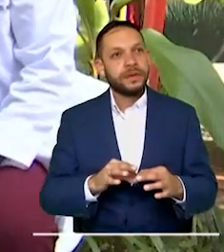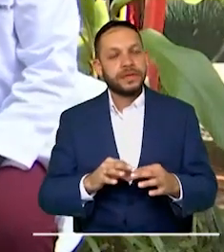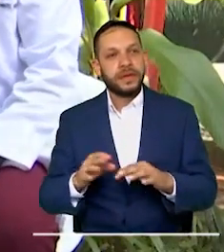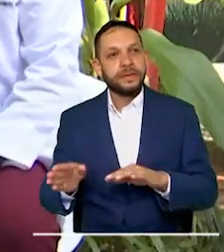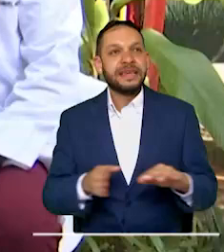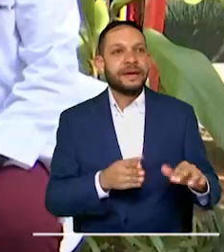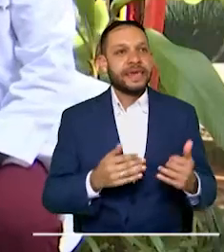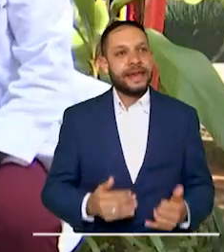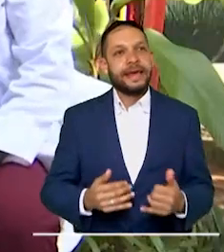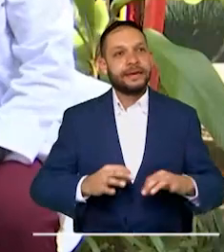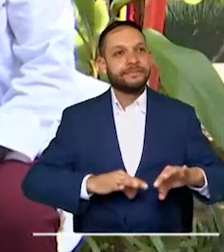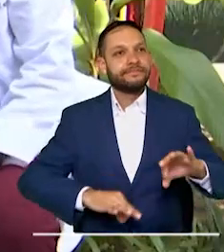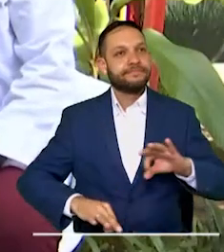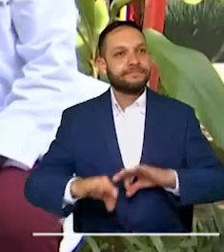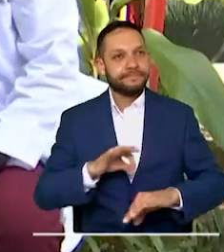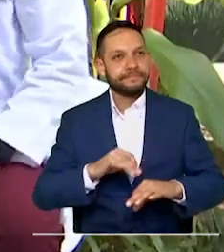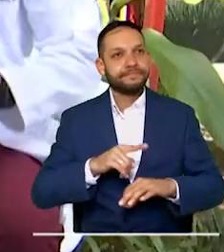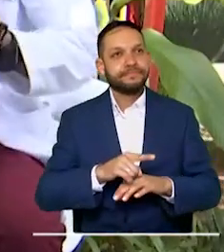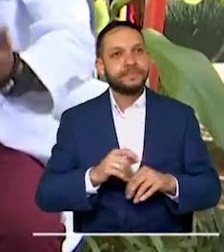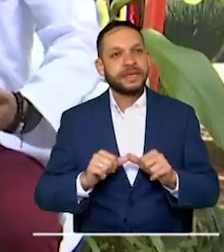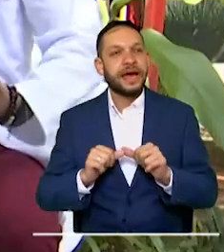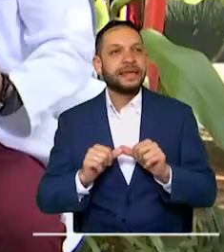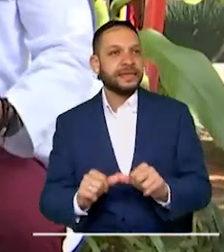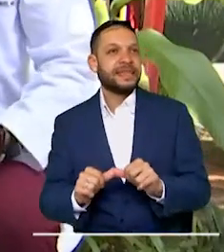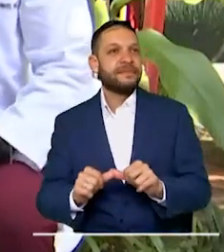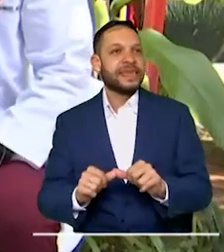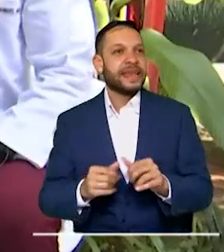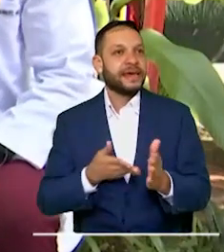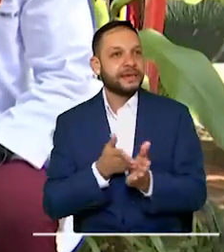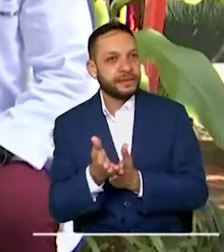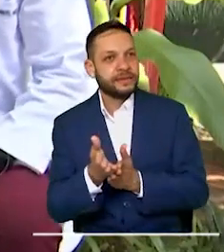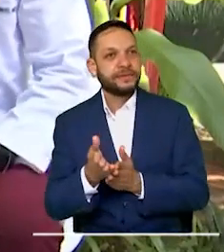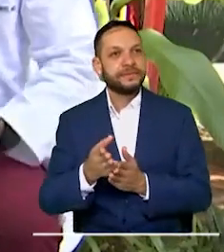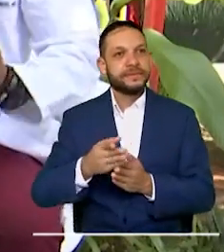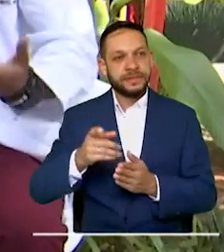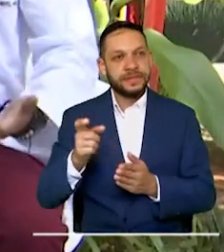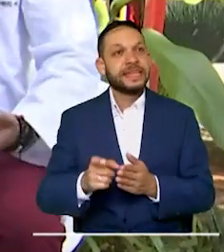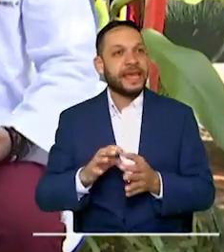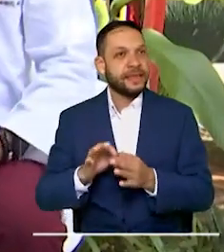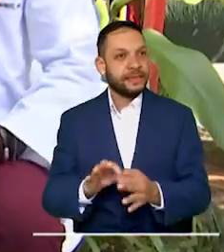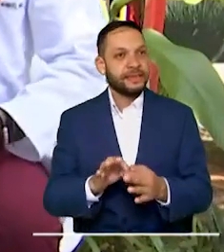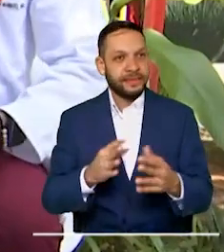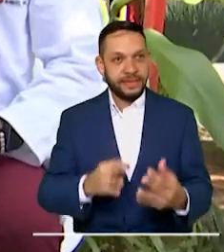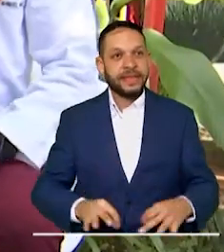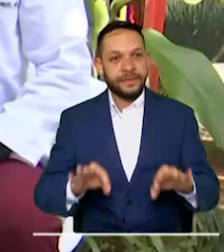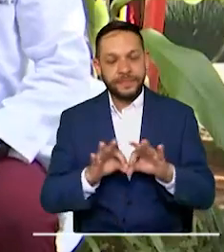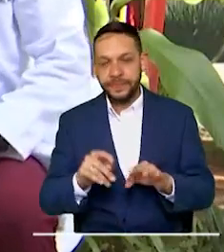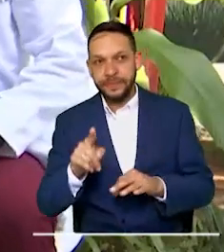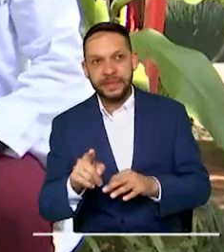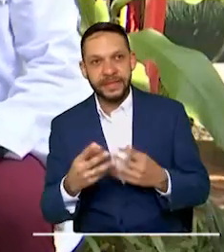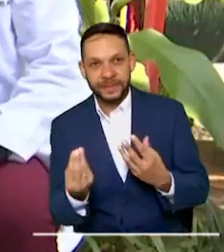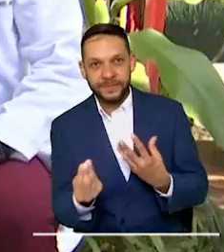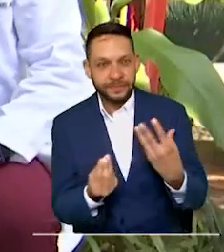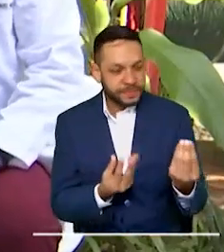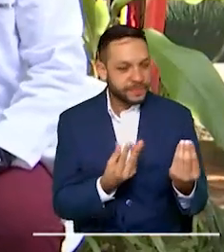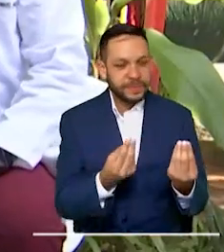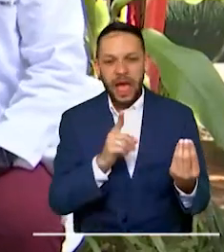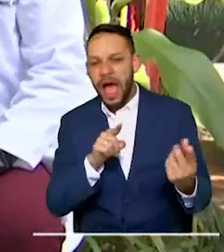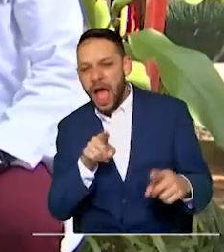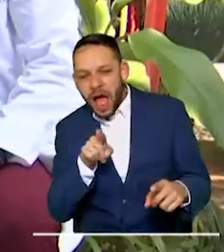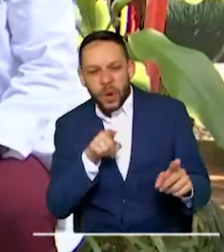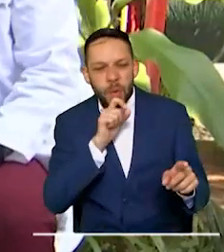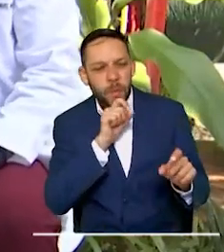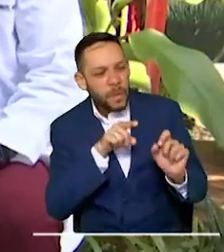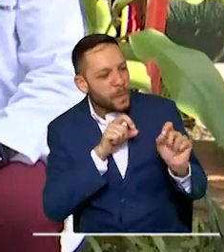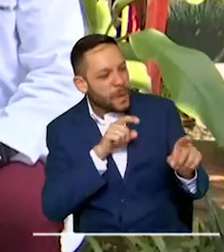saludables. En medio de todas estas situaciones de consulta aparecen muchas preguntas y muchas dudas y